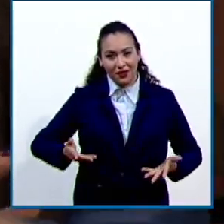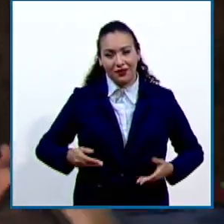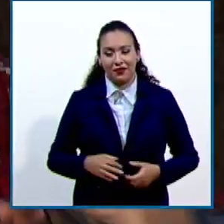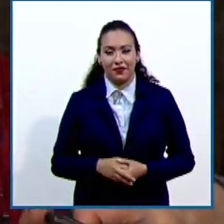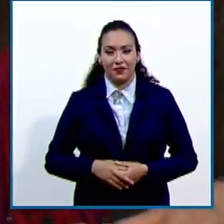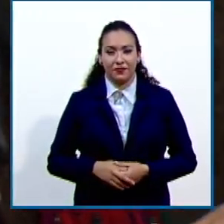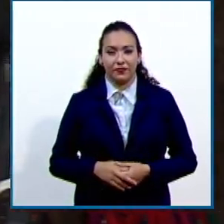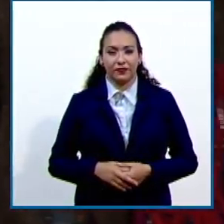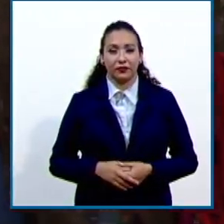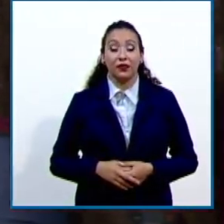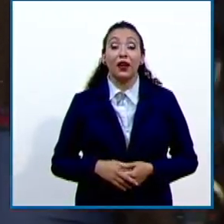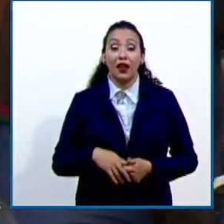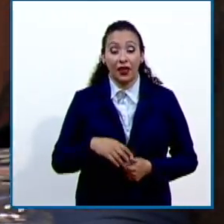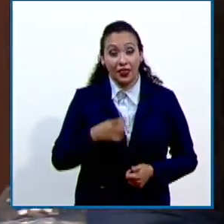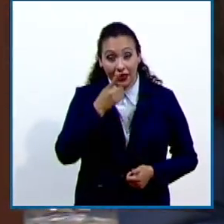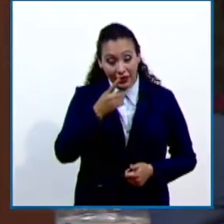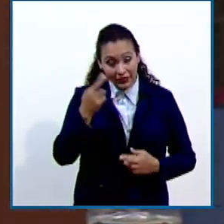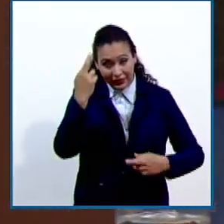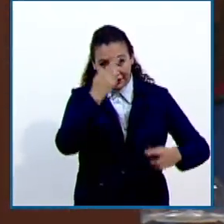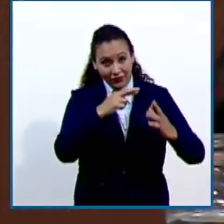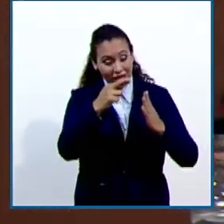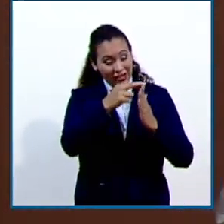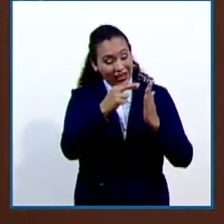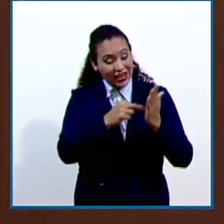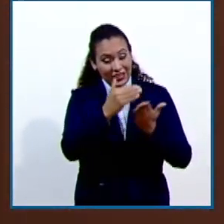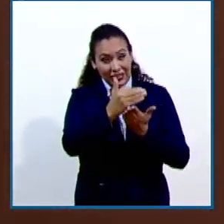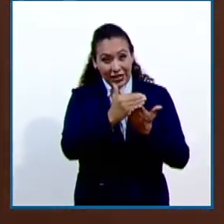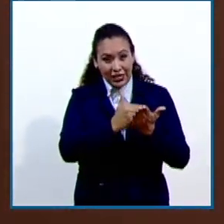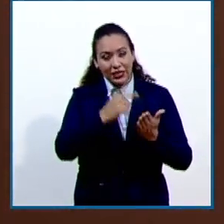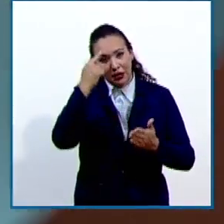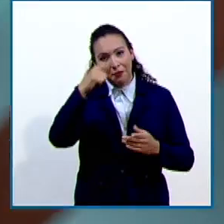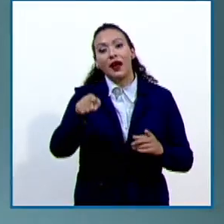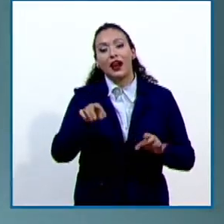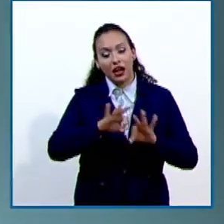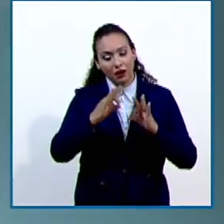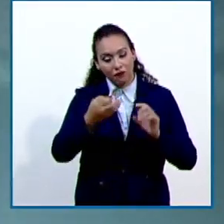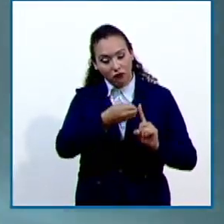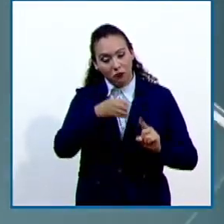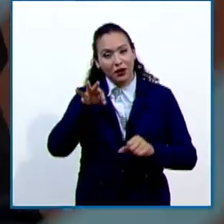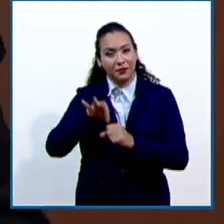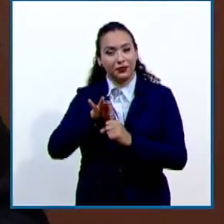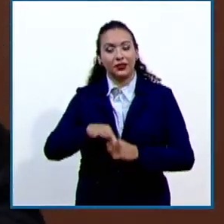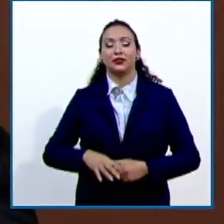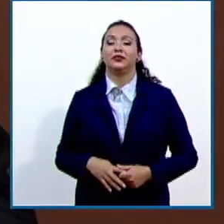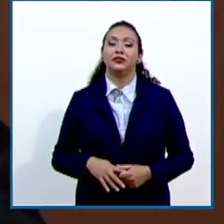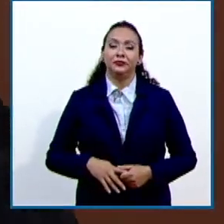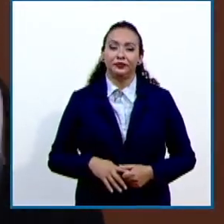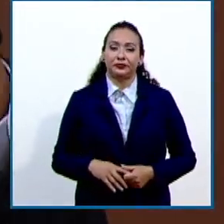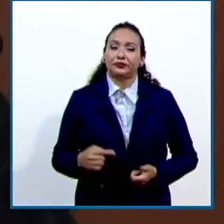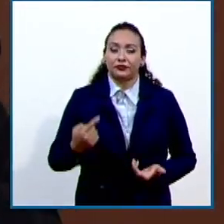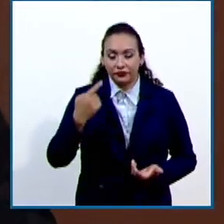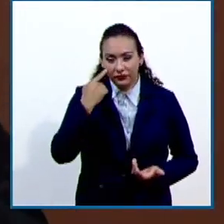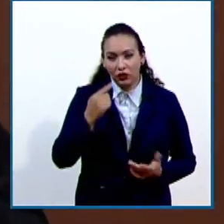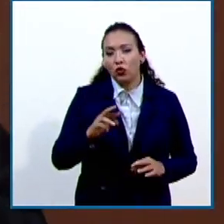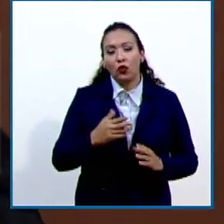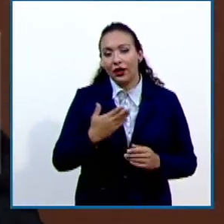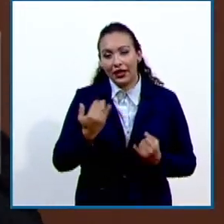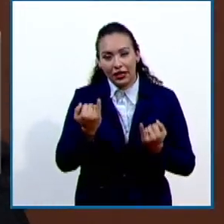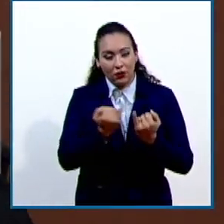Cuestionaron el cumplimiento de las reglas constitucionales para este proceso. No es lo mismo que a mí me